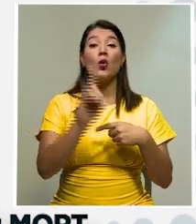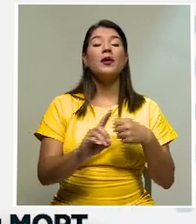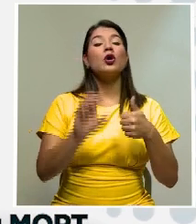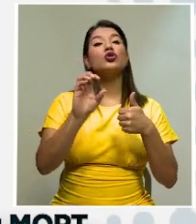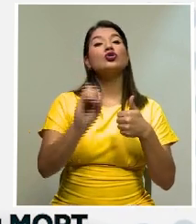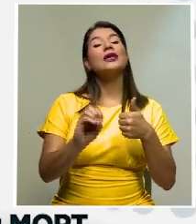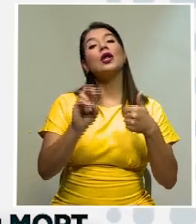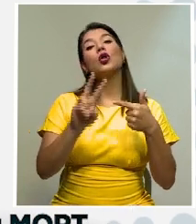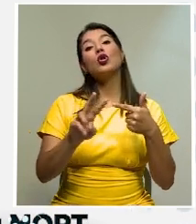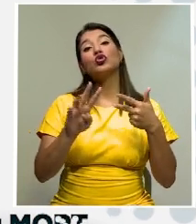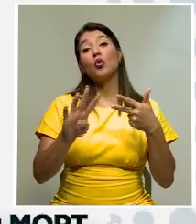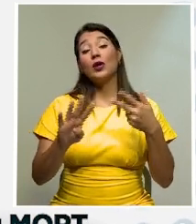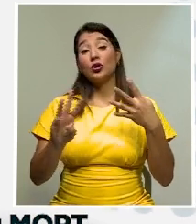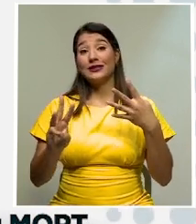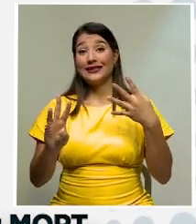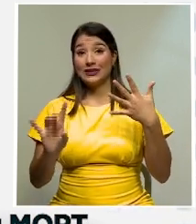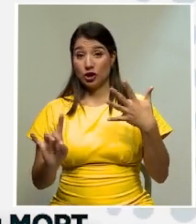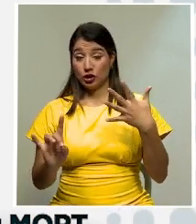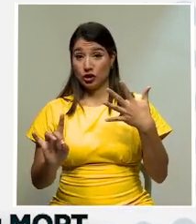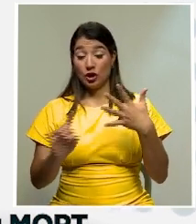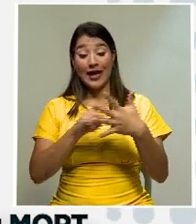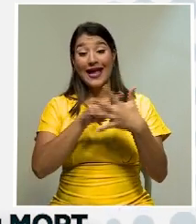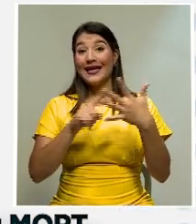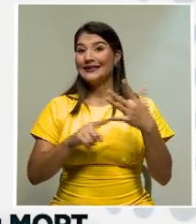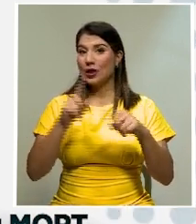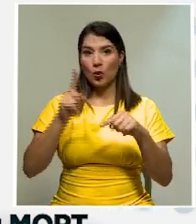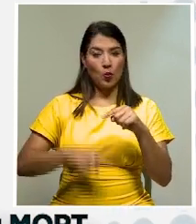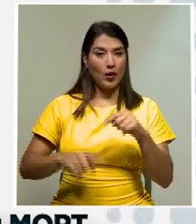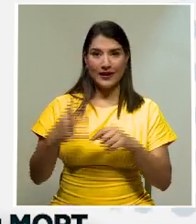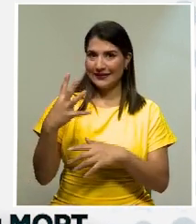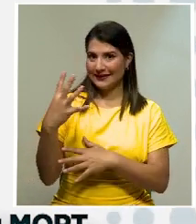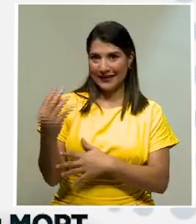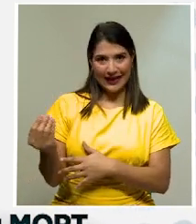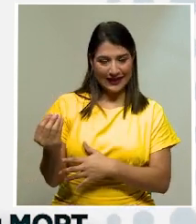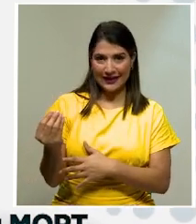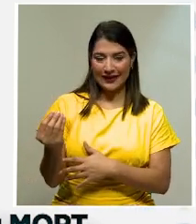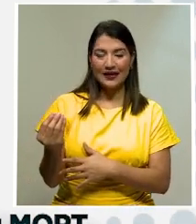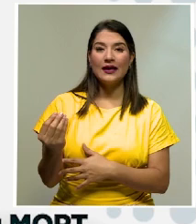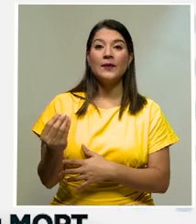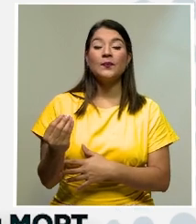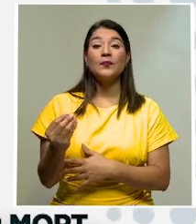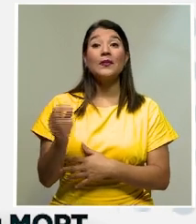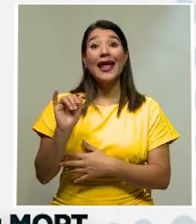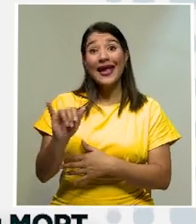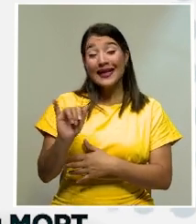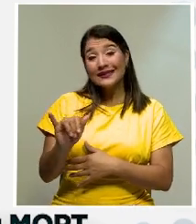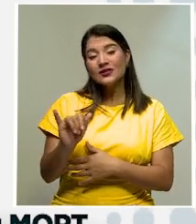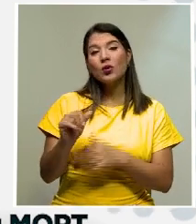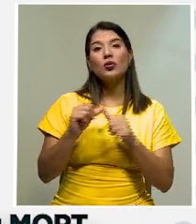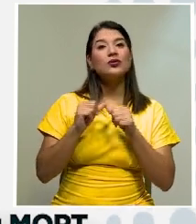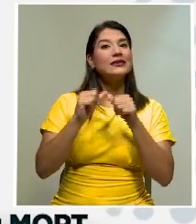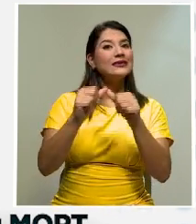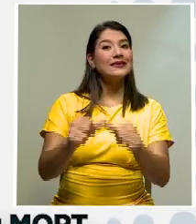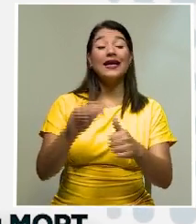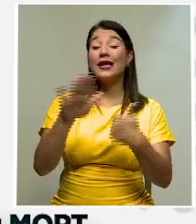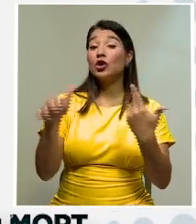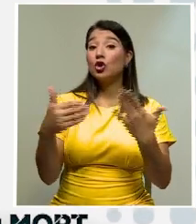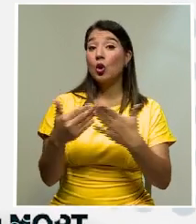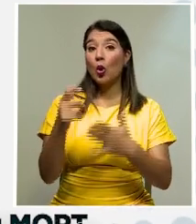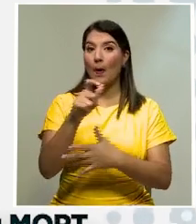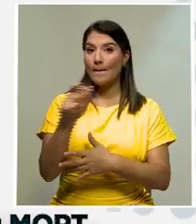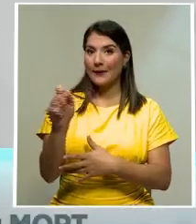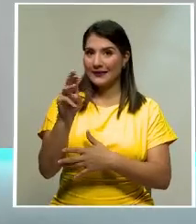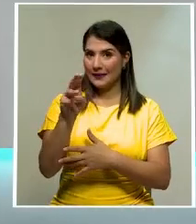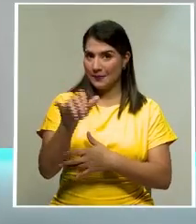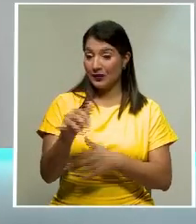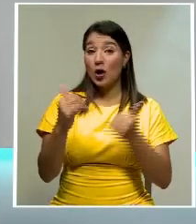2, 4, 6 y 8. Esas placas no podrán circular durante estos días. Esta medida se mantiene durante todo el mes de mayo.